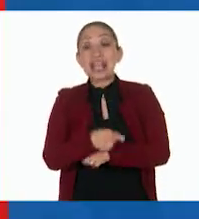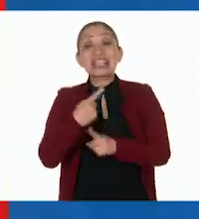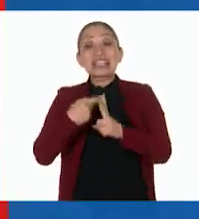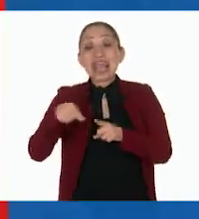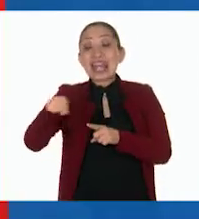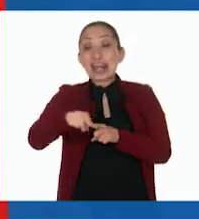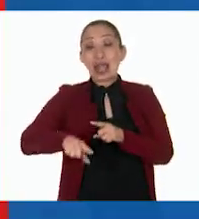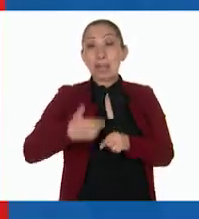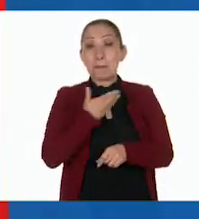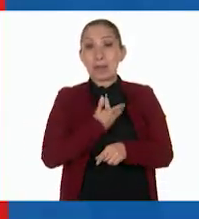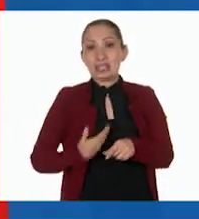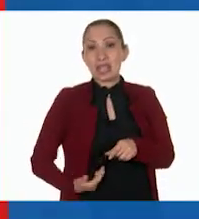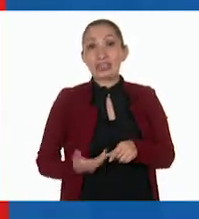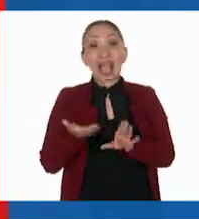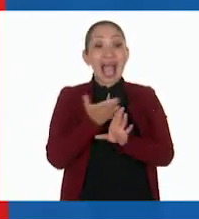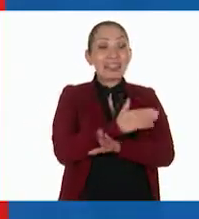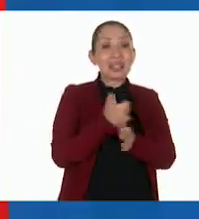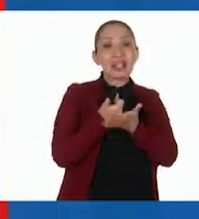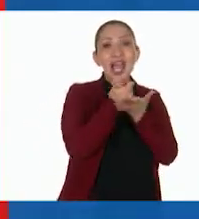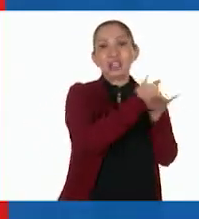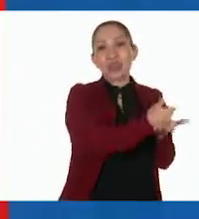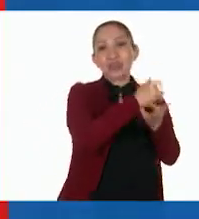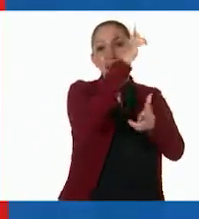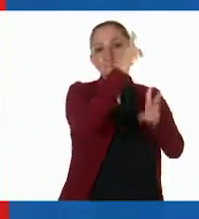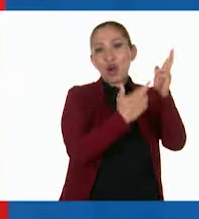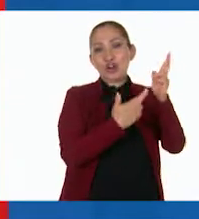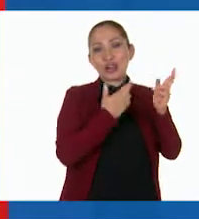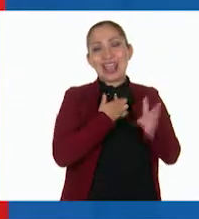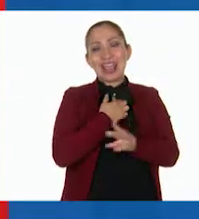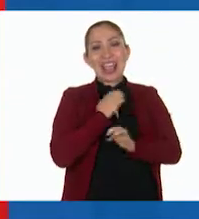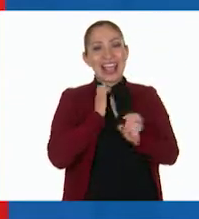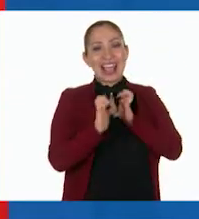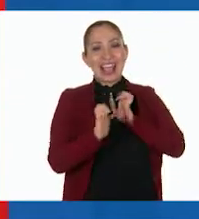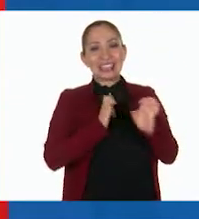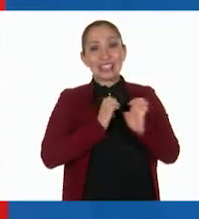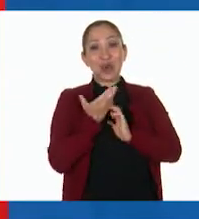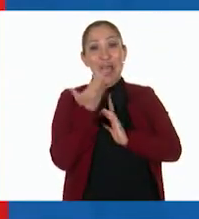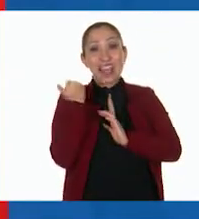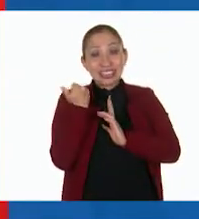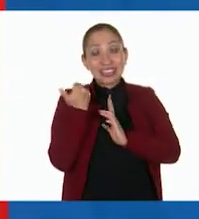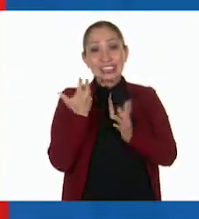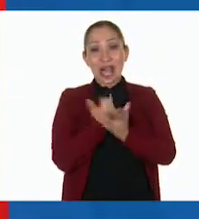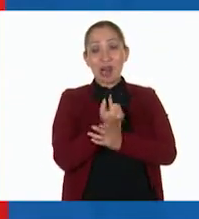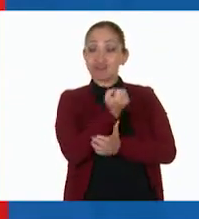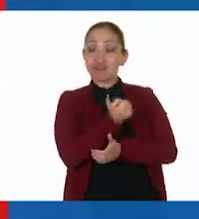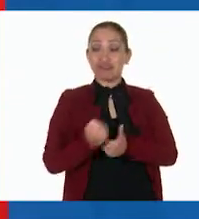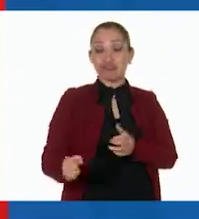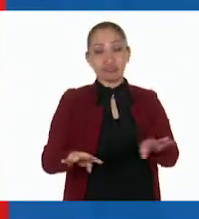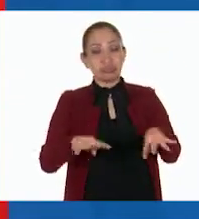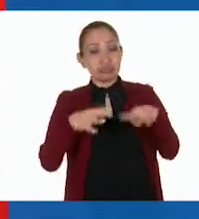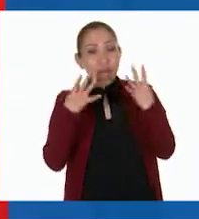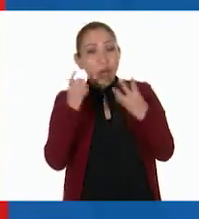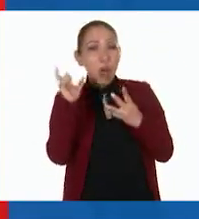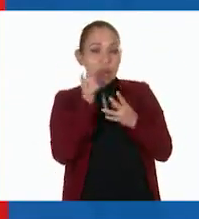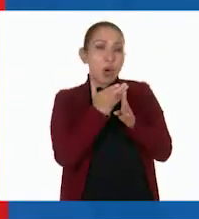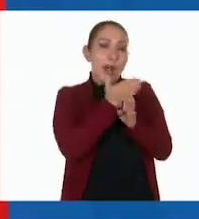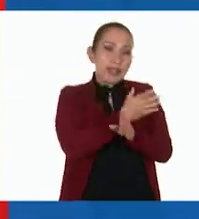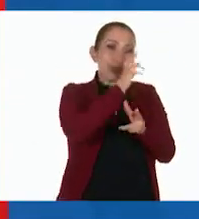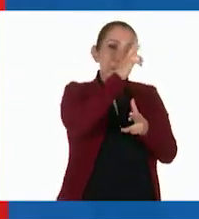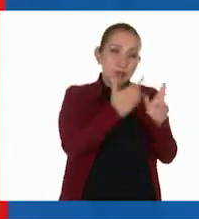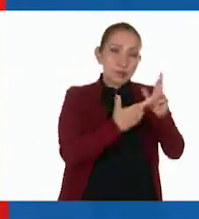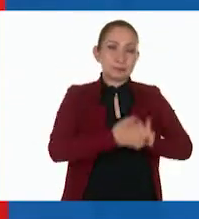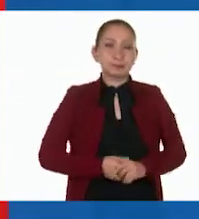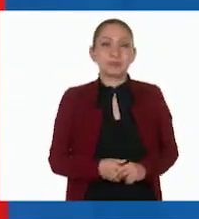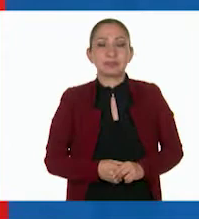quienes gobernaban eran caudillos, líderes de los ejércitos revolucionarios que habían ganado su popularidad durante las